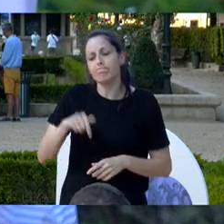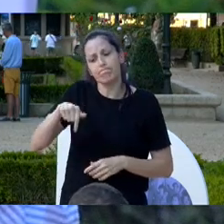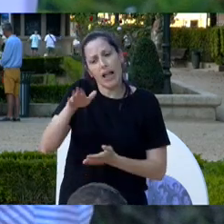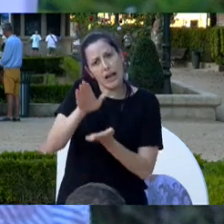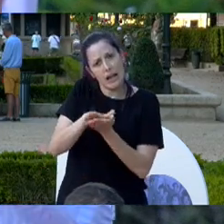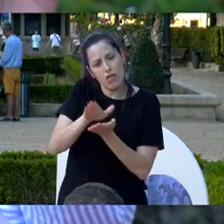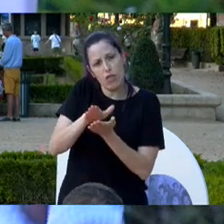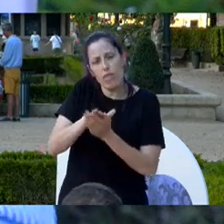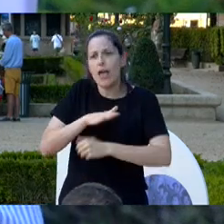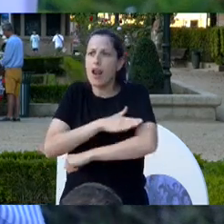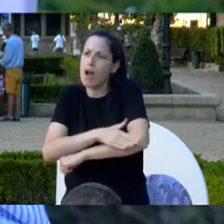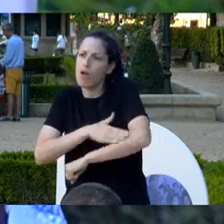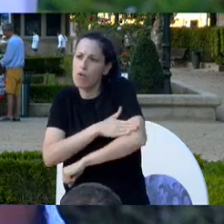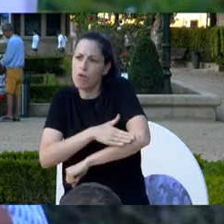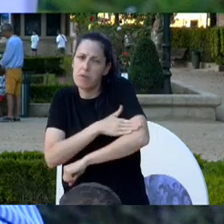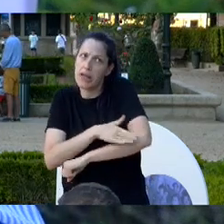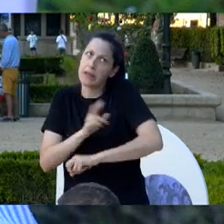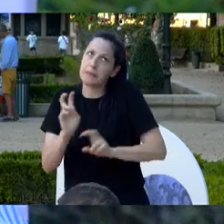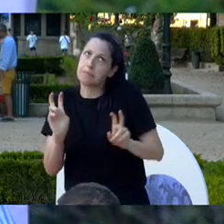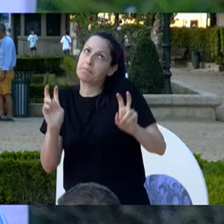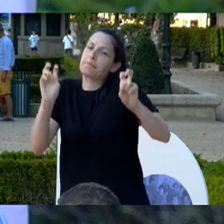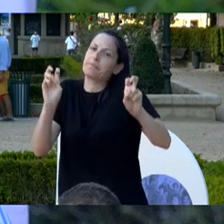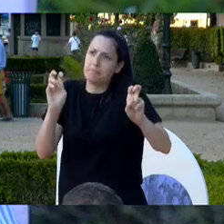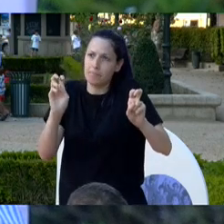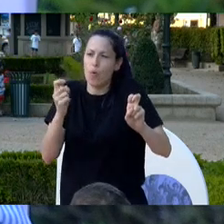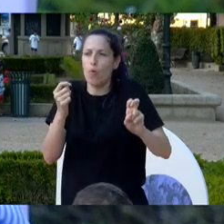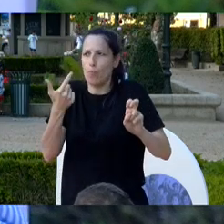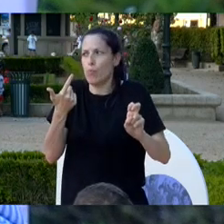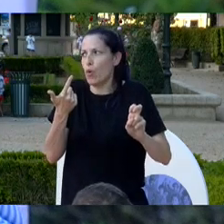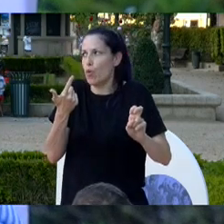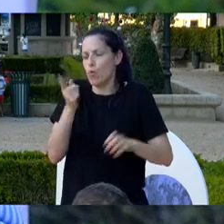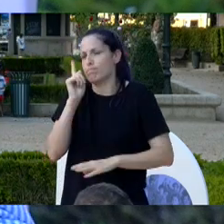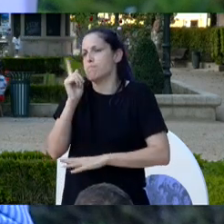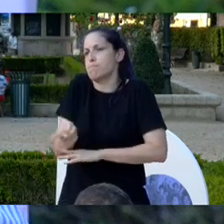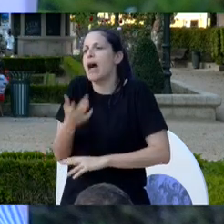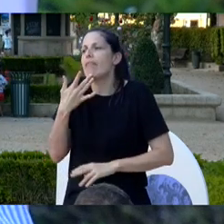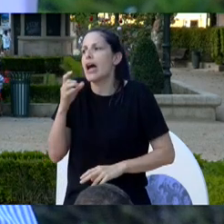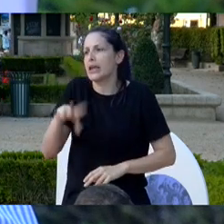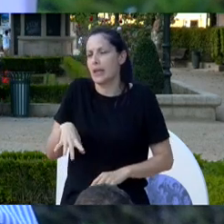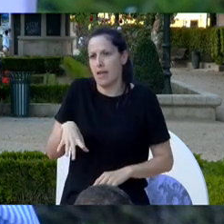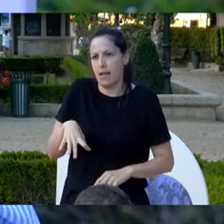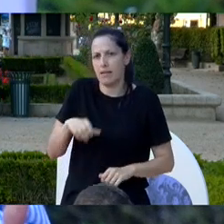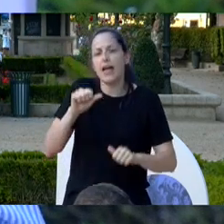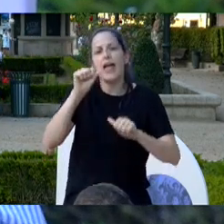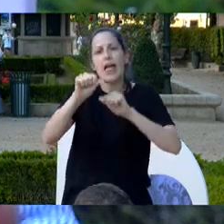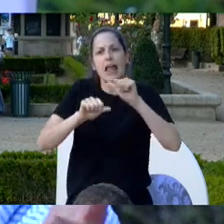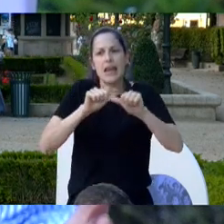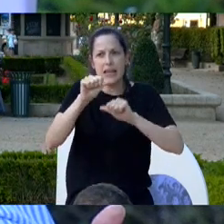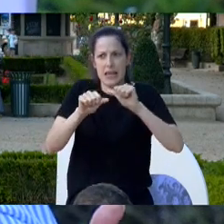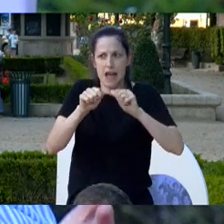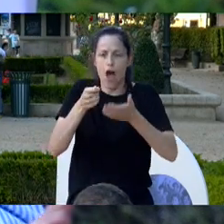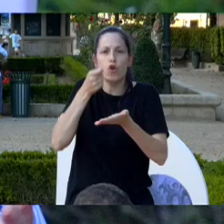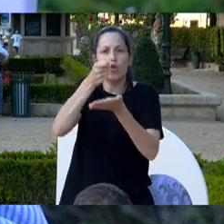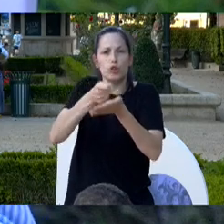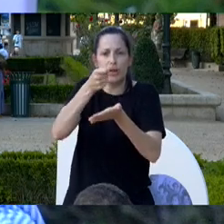quien gobernaba, entre comillas, y quienes levaban a sartén, era la Liga de Contribuyentes, que eran todos los